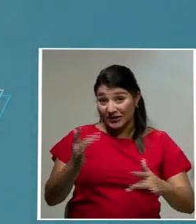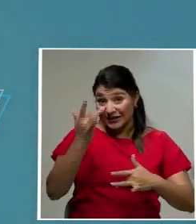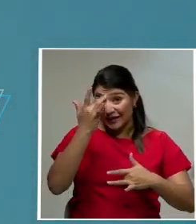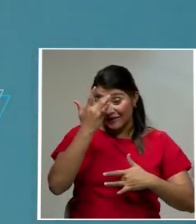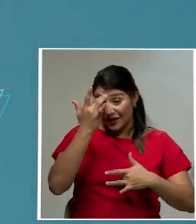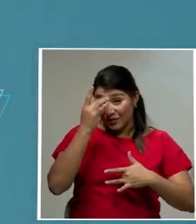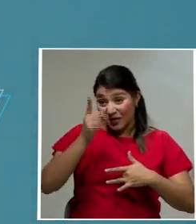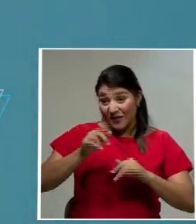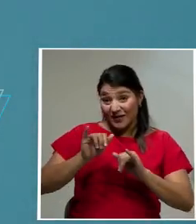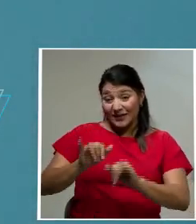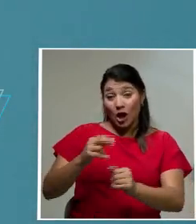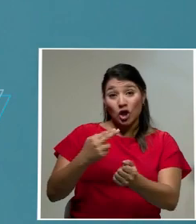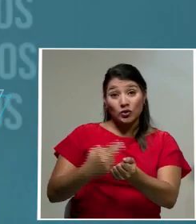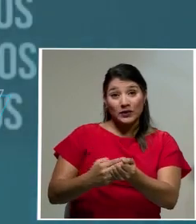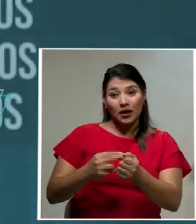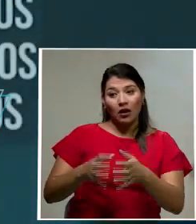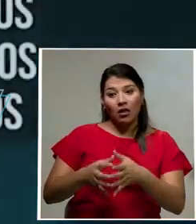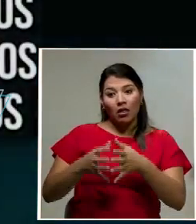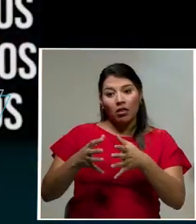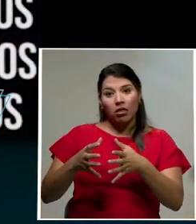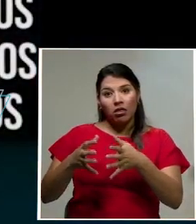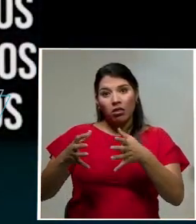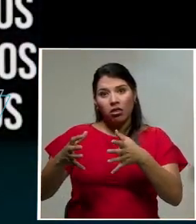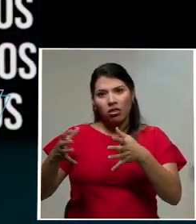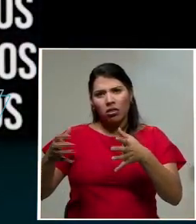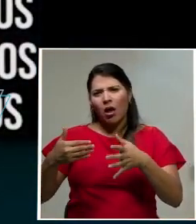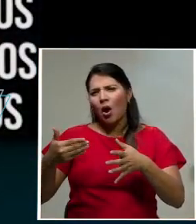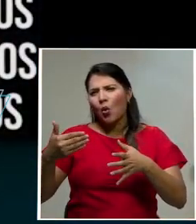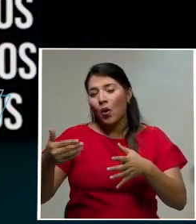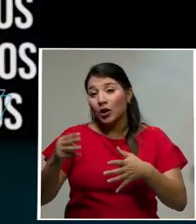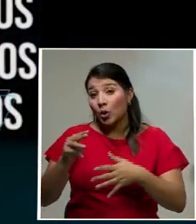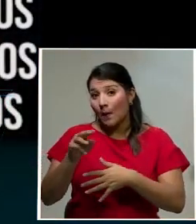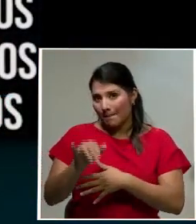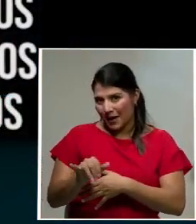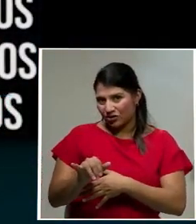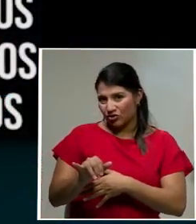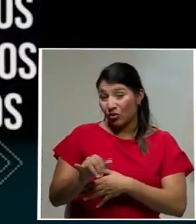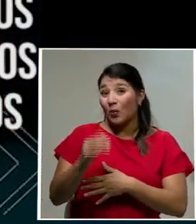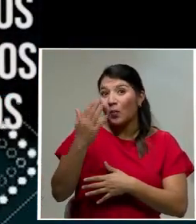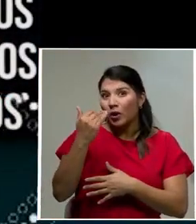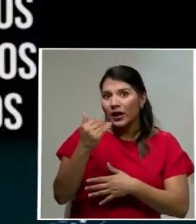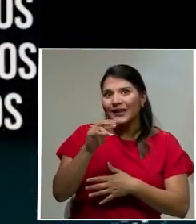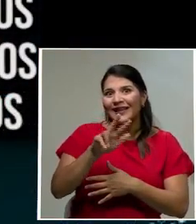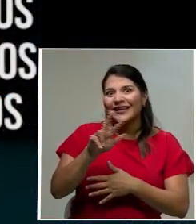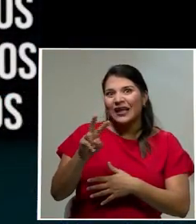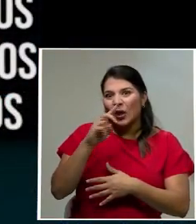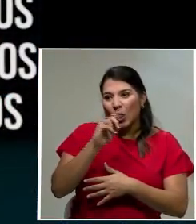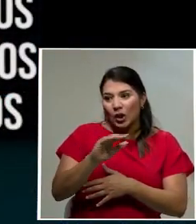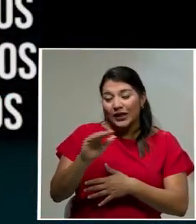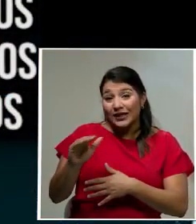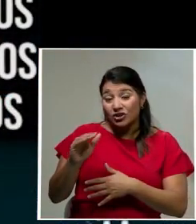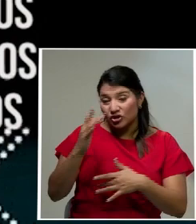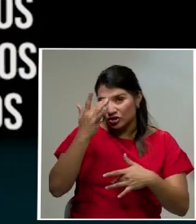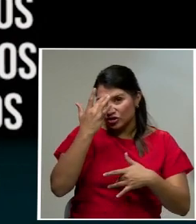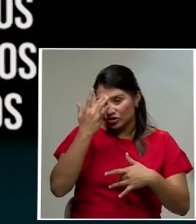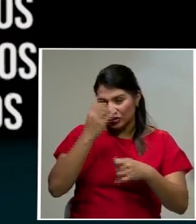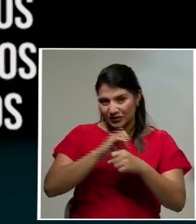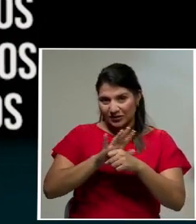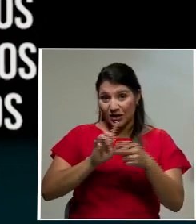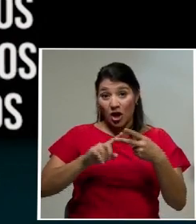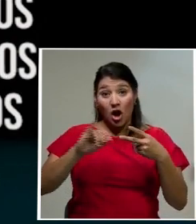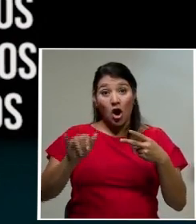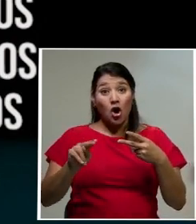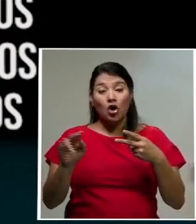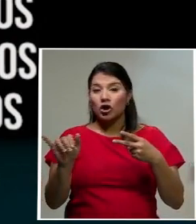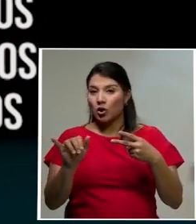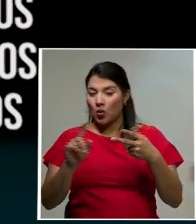médico comenzó a subir en mayo, cuando se contabilizaron 32 hospitalizaciones por el virus. En junio la cifra fue igual,